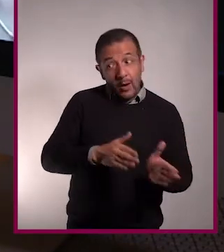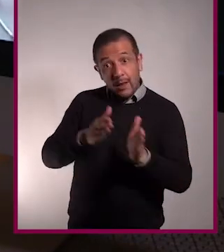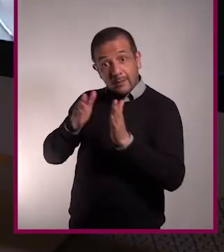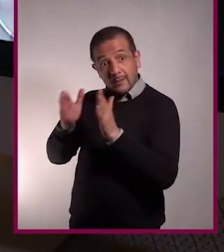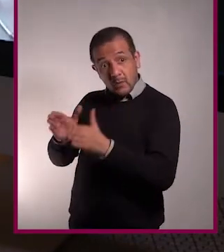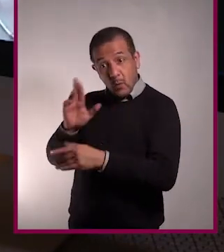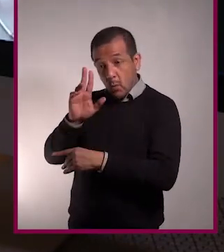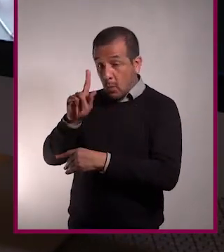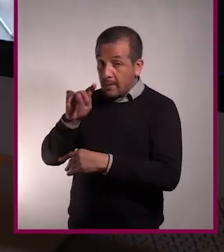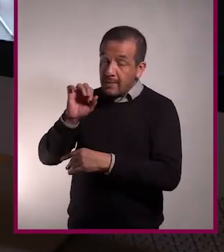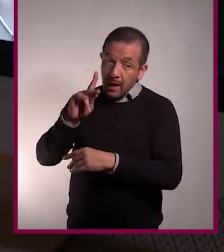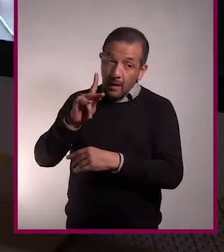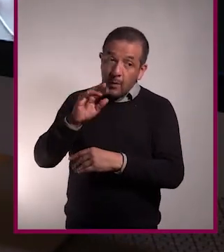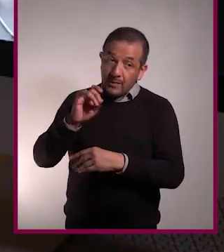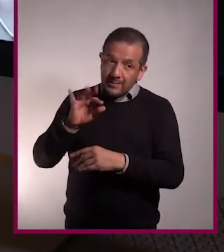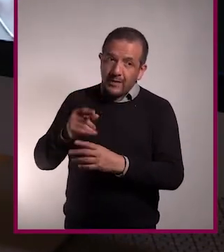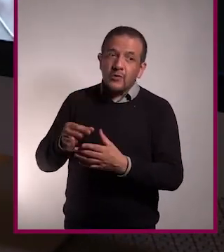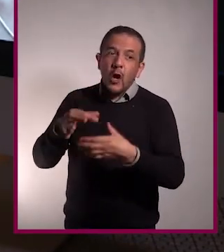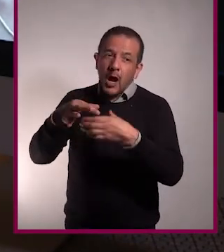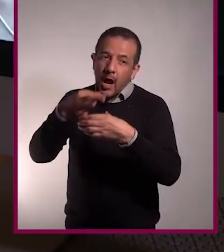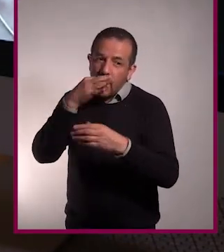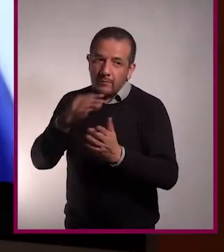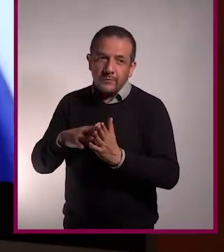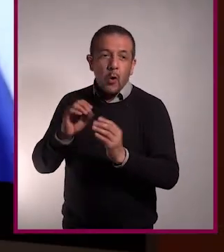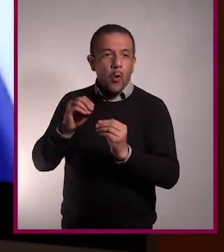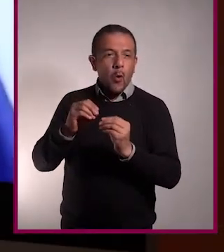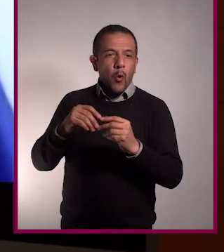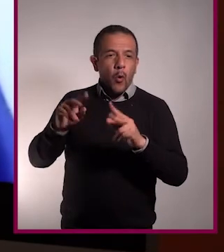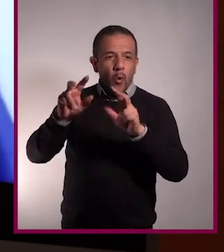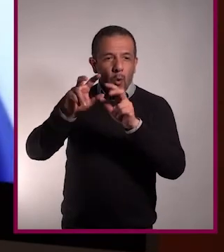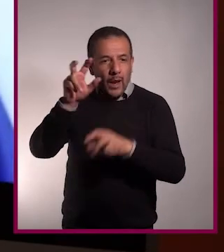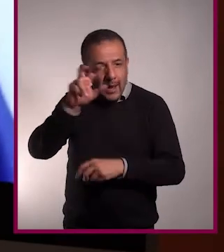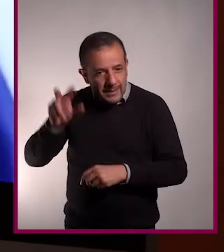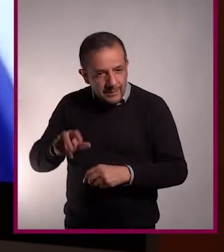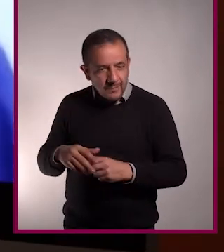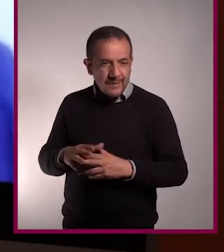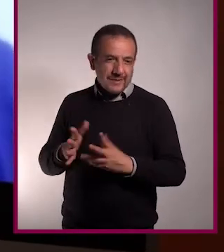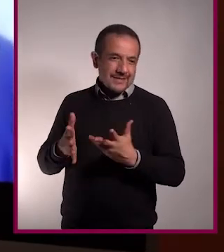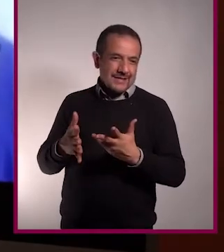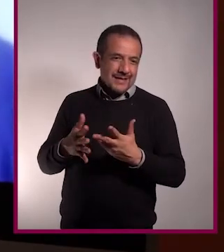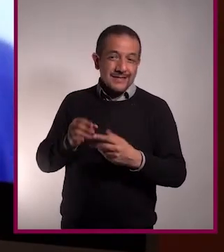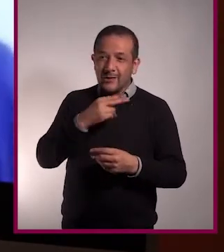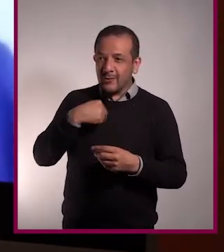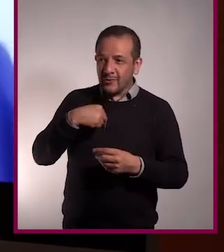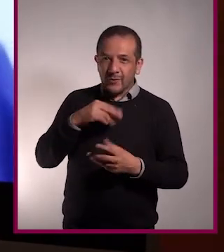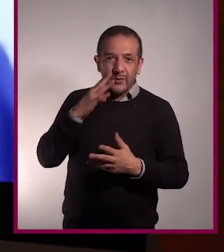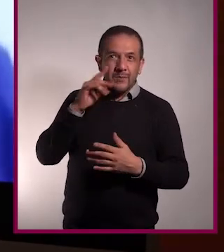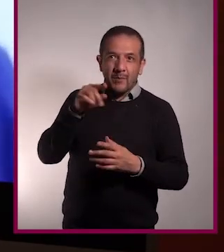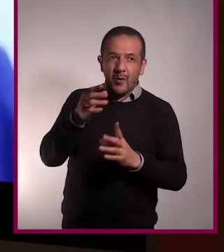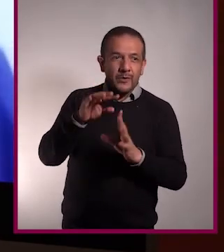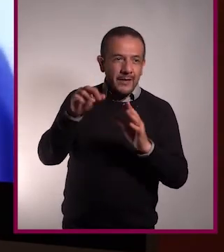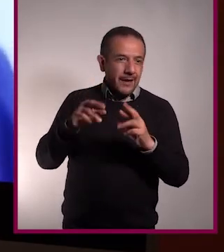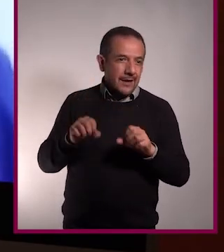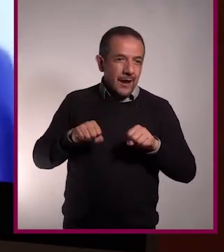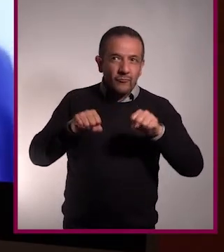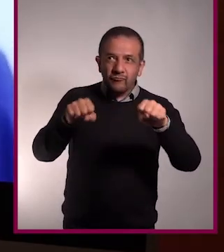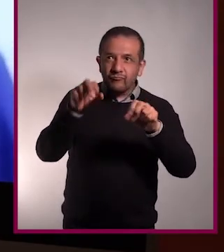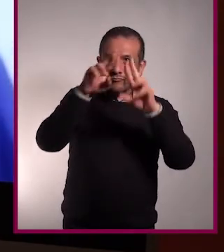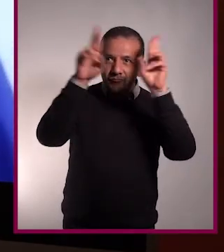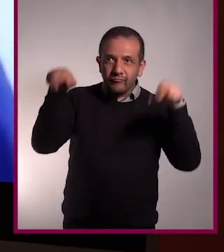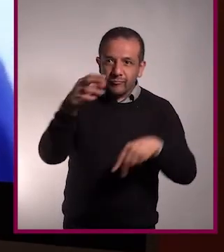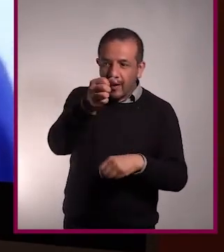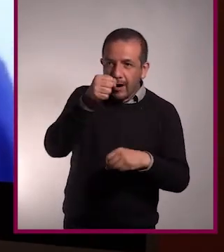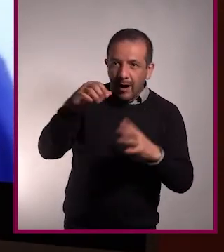las ultraprocesadas son como las galletas de marca, las pizzas de cadena, las pizzas que podemos encontrar en los congeladores de